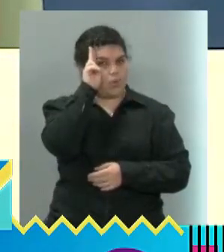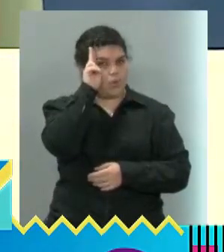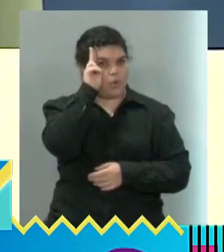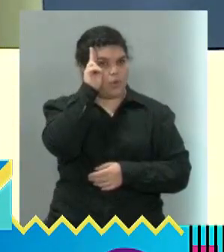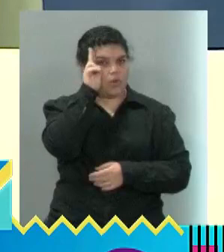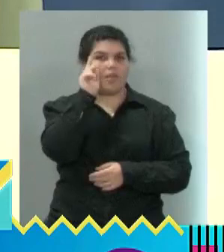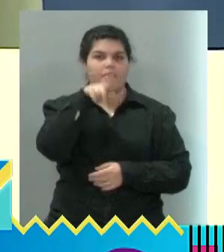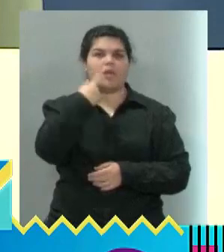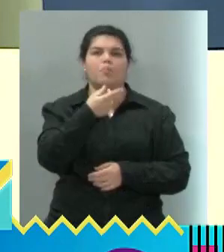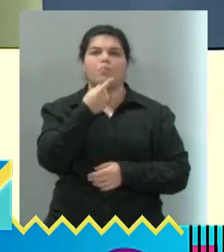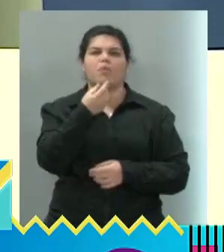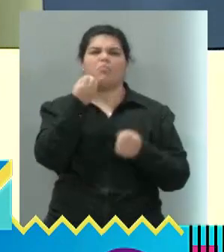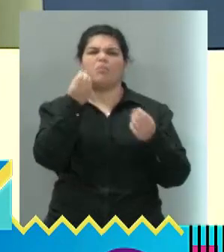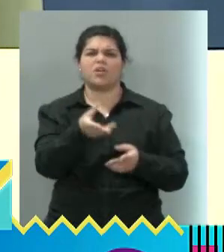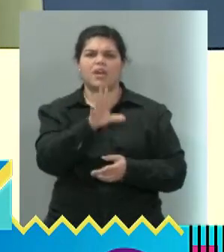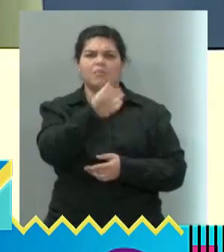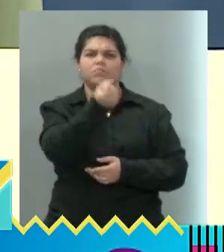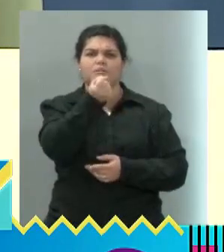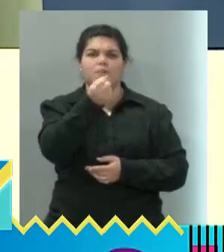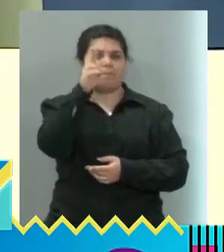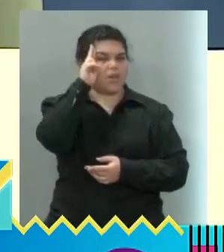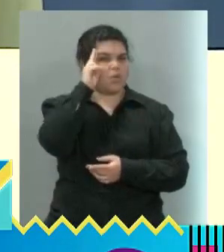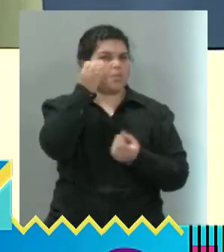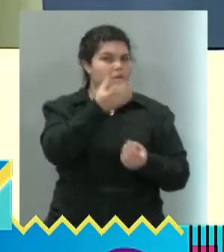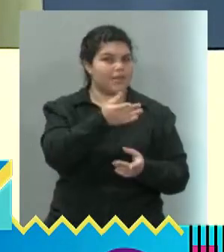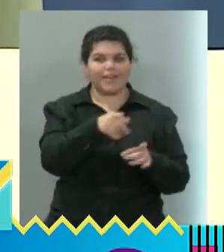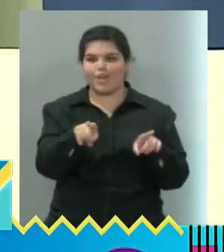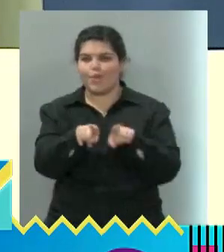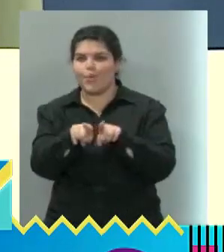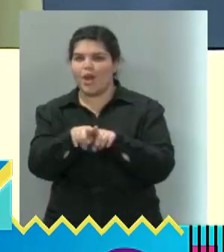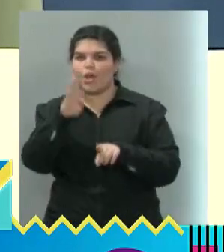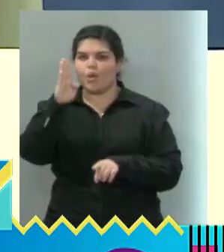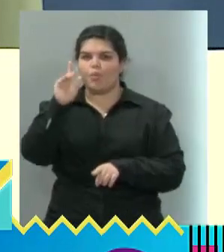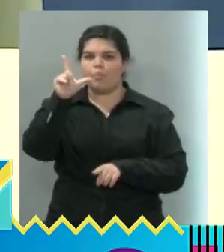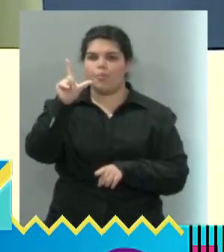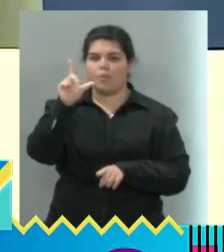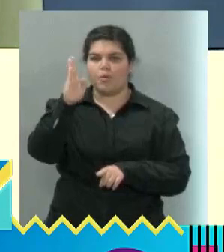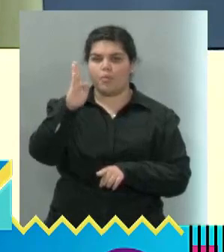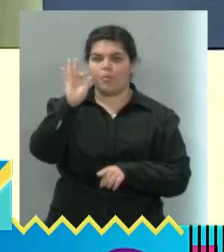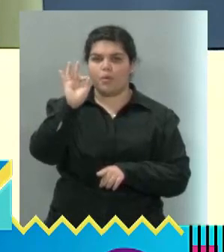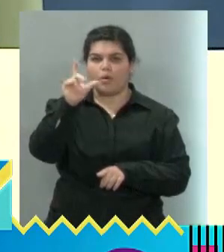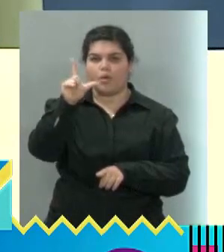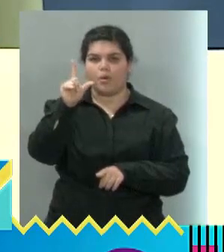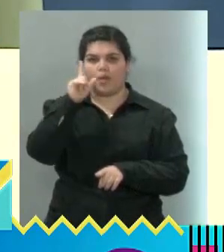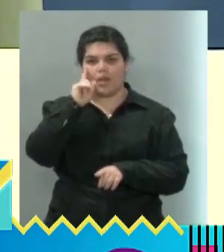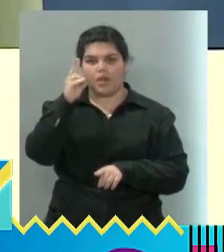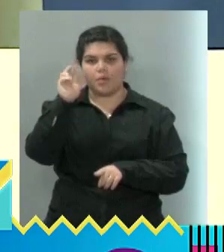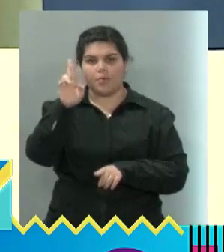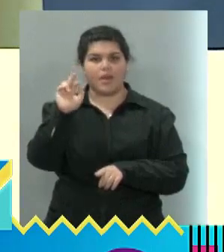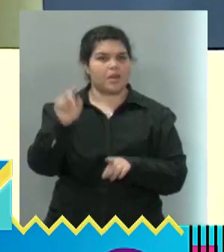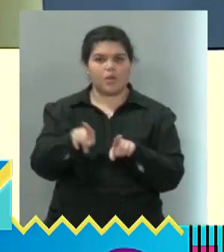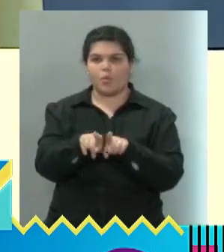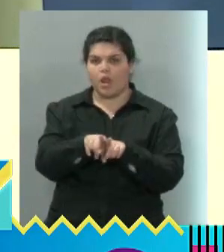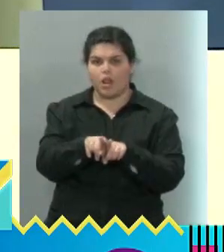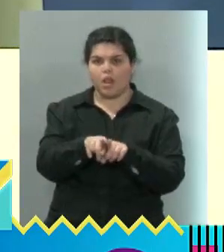vamos a ver por qué Perú. De alguna manera Bolívar hace lo mismo. Le cuesta mucho que